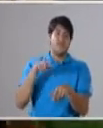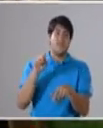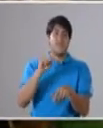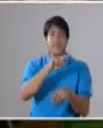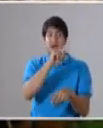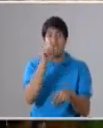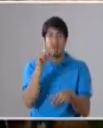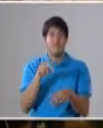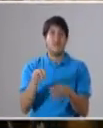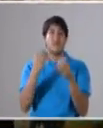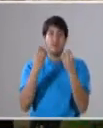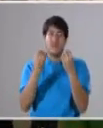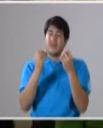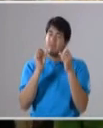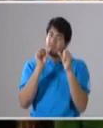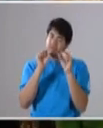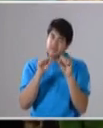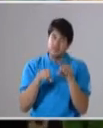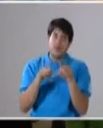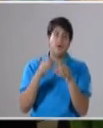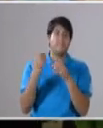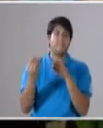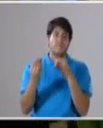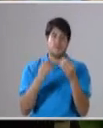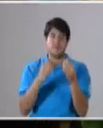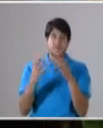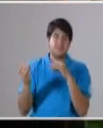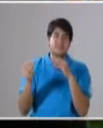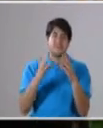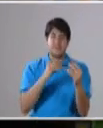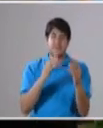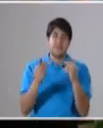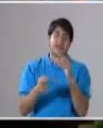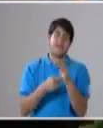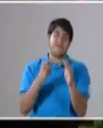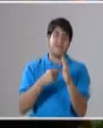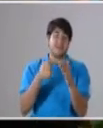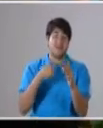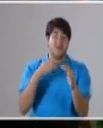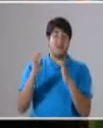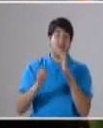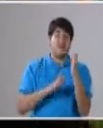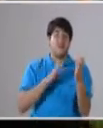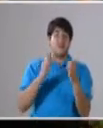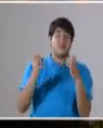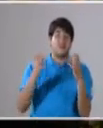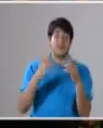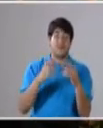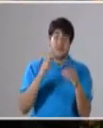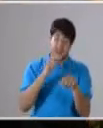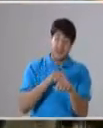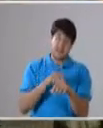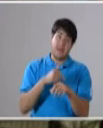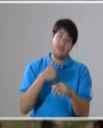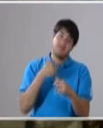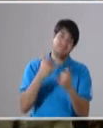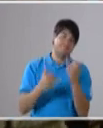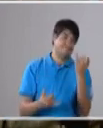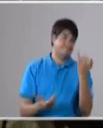pudiéramos interactuar. Lo que pasa es que a veces me emociono y entonces tomo el tiempo y cuando me doy cuenta, se